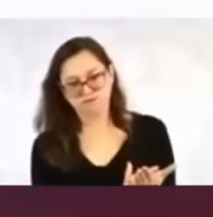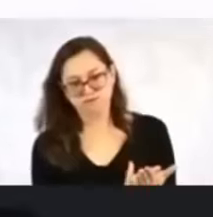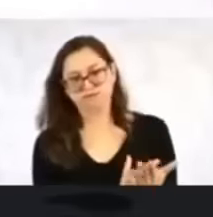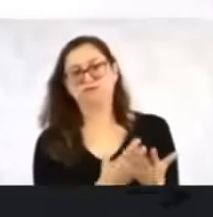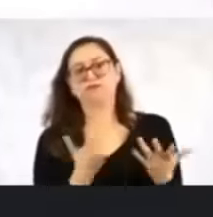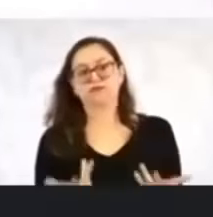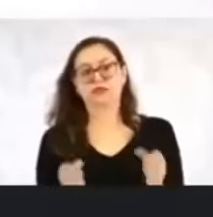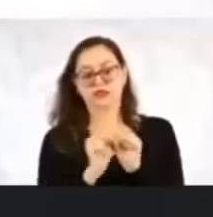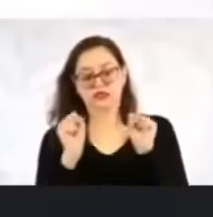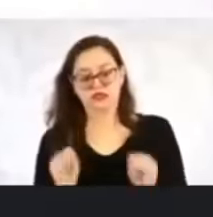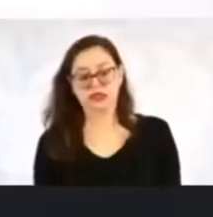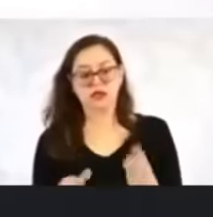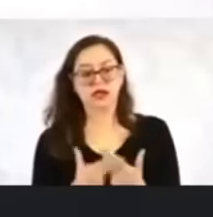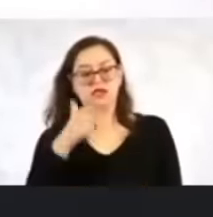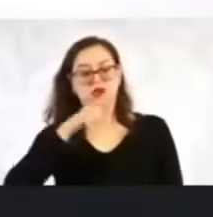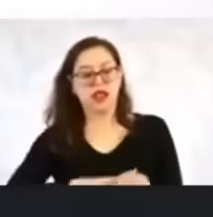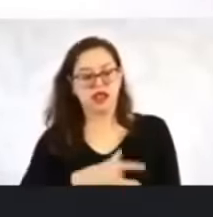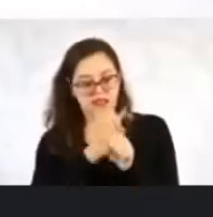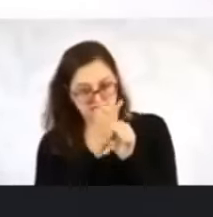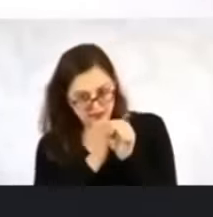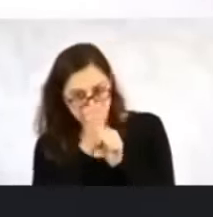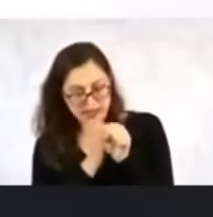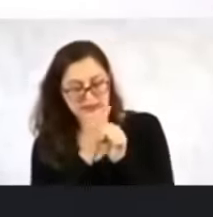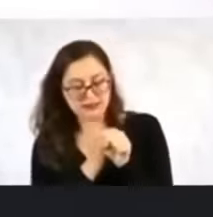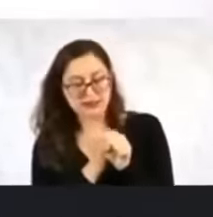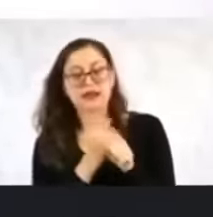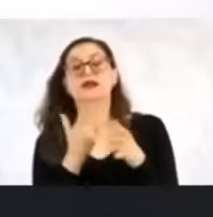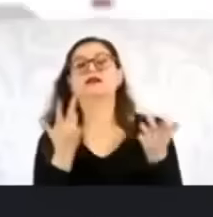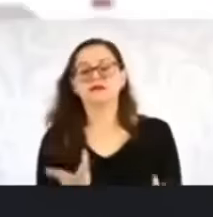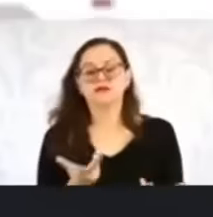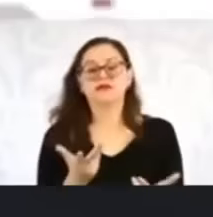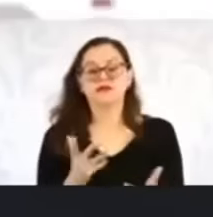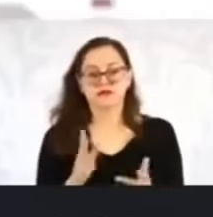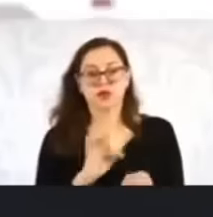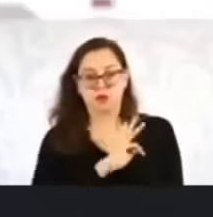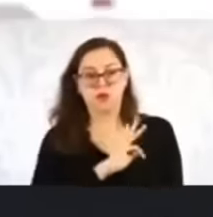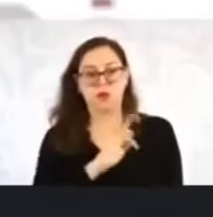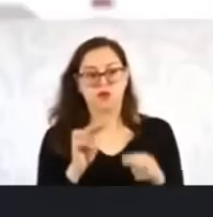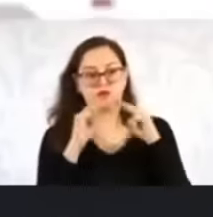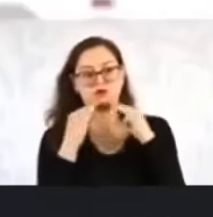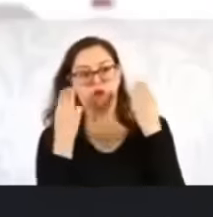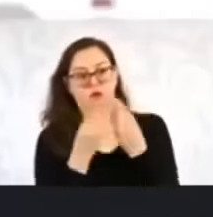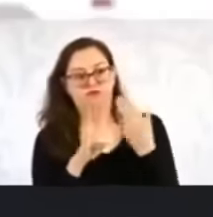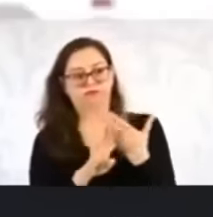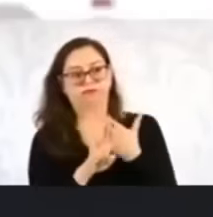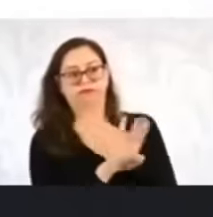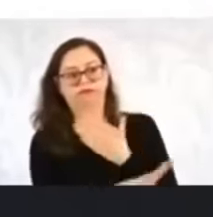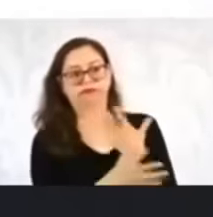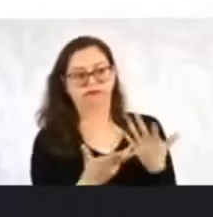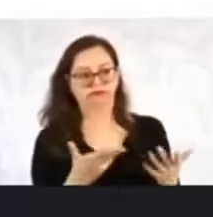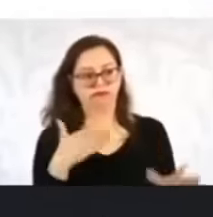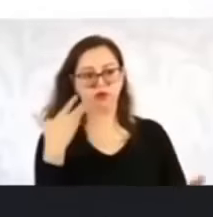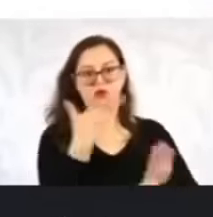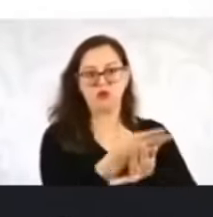consolidar el Sistema Nacional de Inteligencia, contaremos con mejores capacidades de investigación para combatir mejor la delincuencia y el crimen.